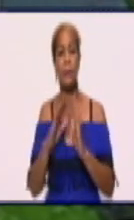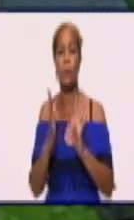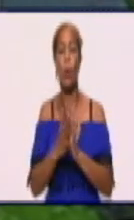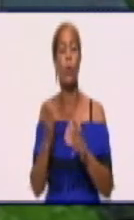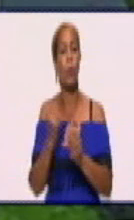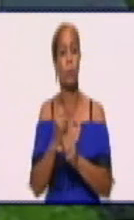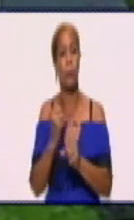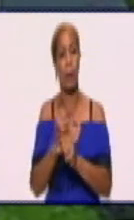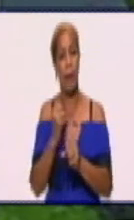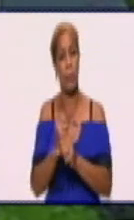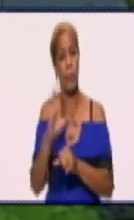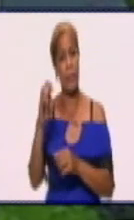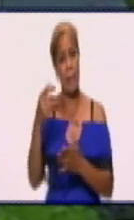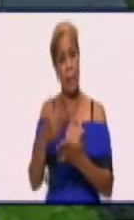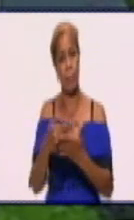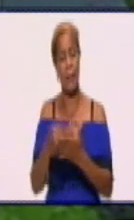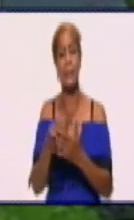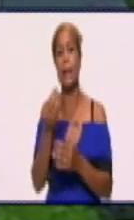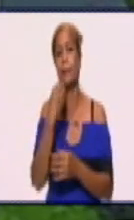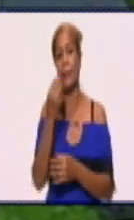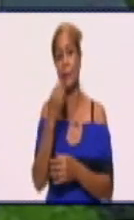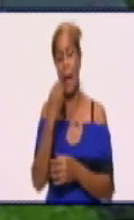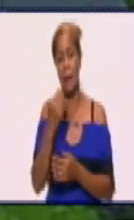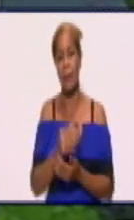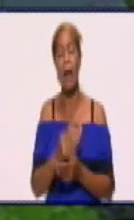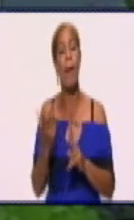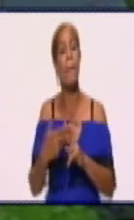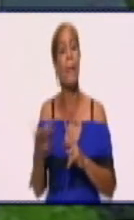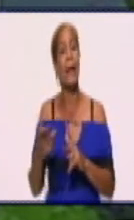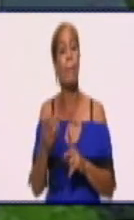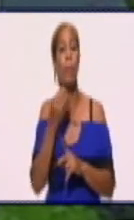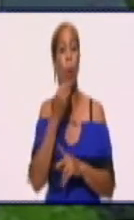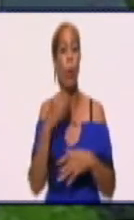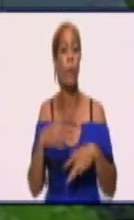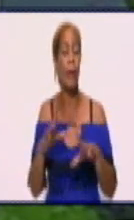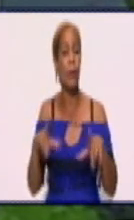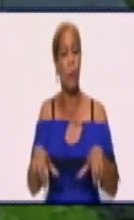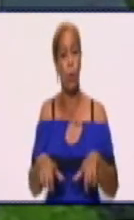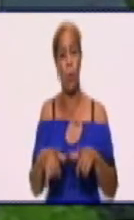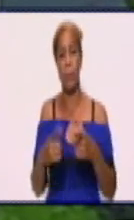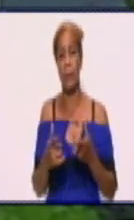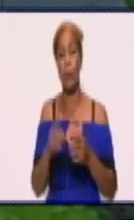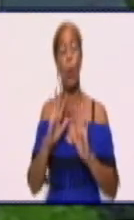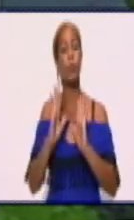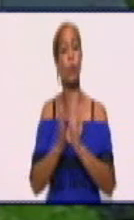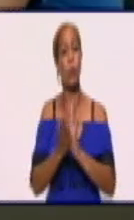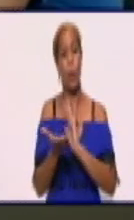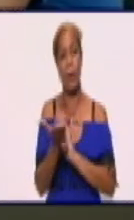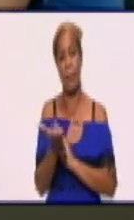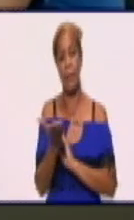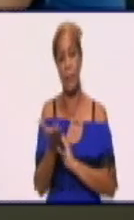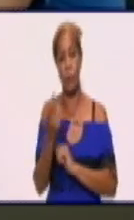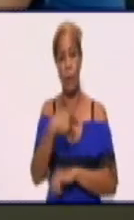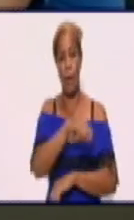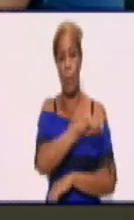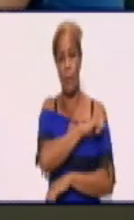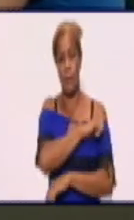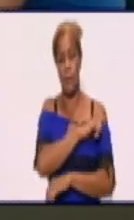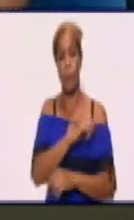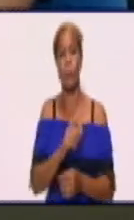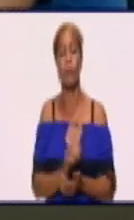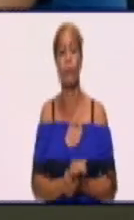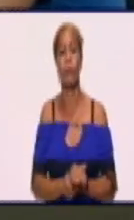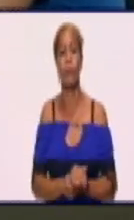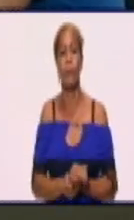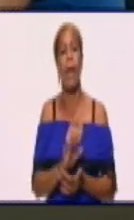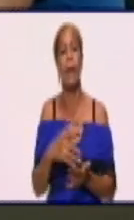empresa alimentaria del territorio para cumplir con el encargo estatal que tienen? Mira, en estos